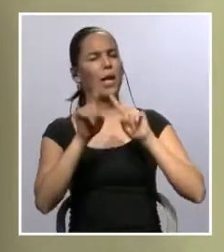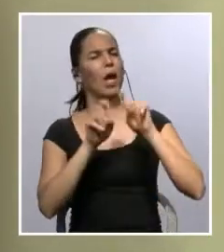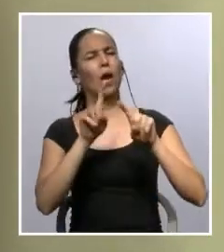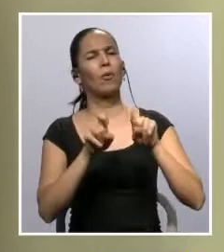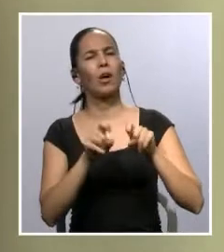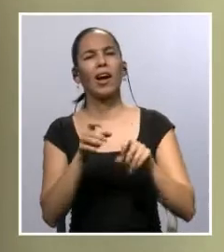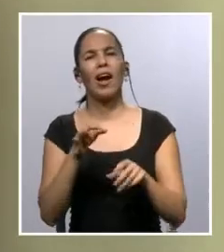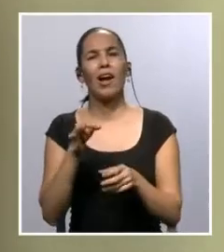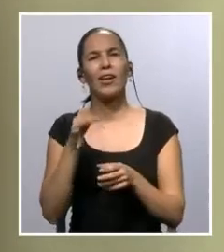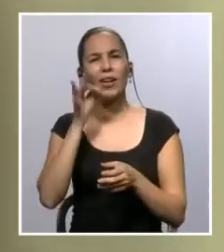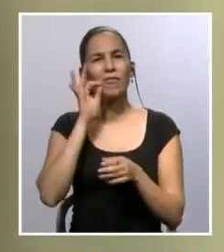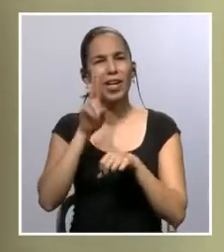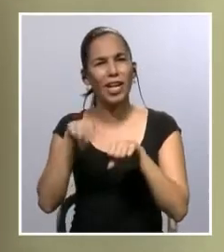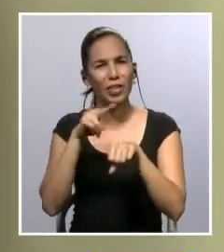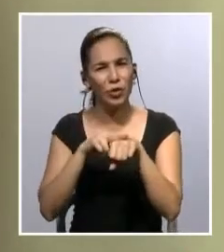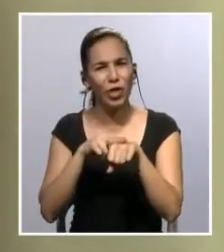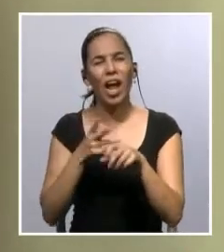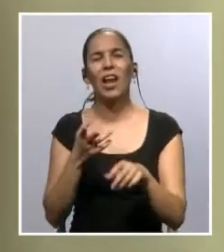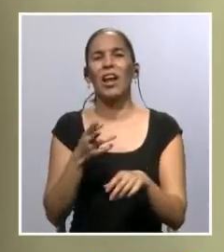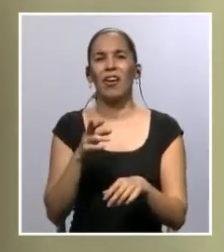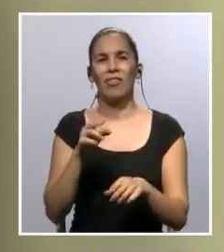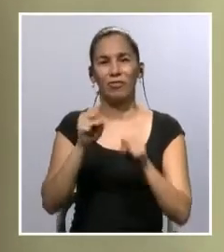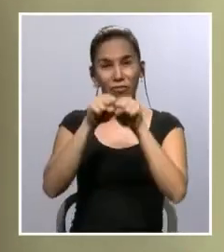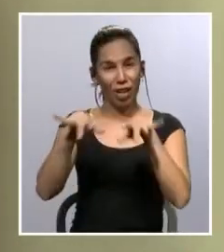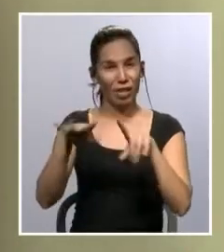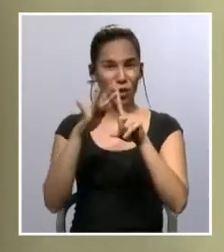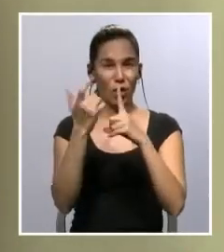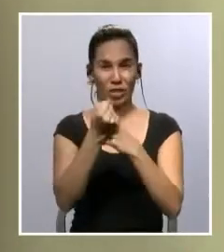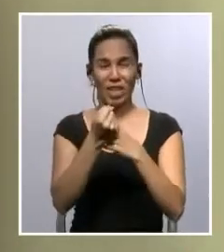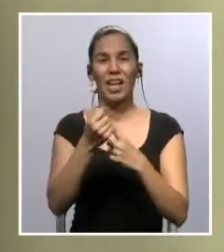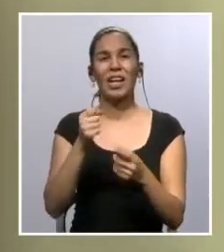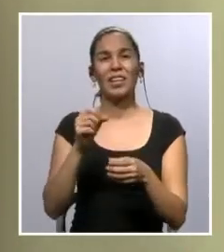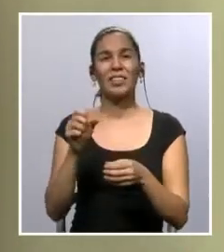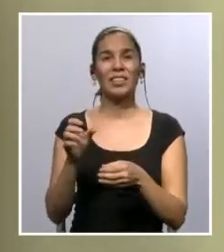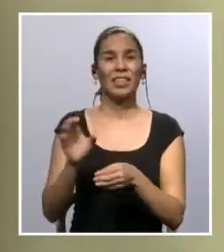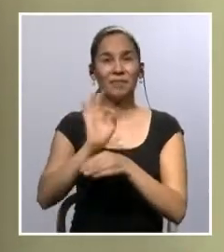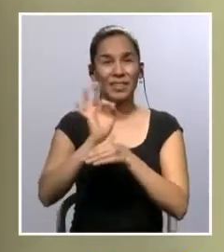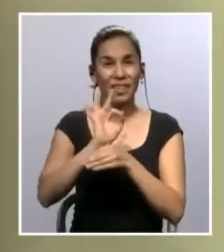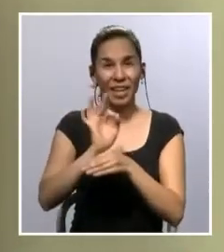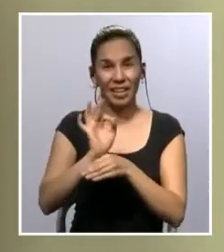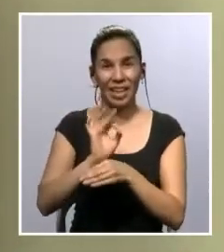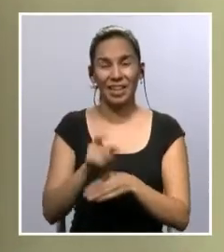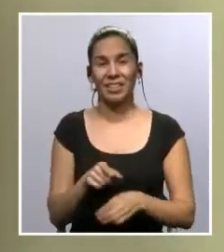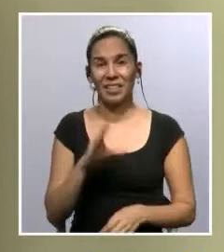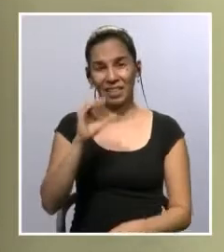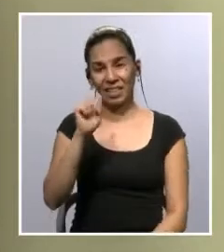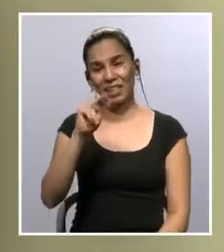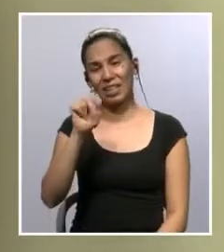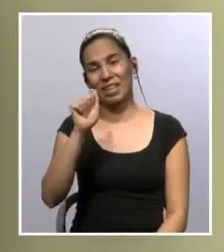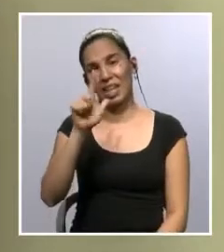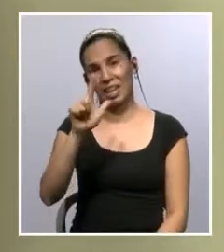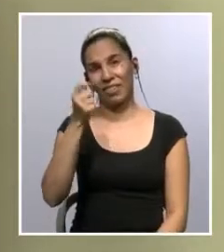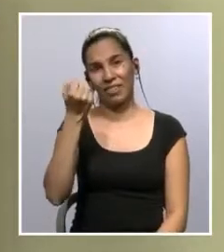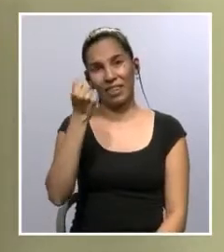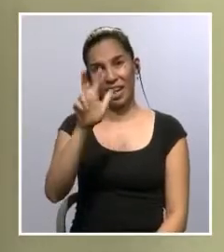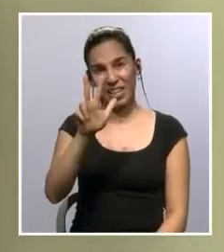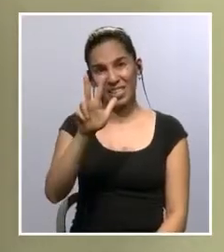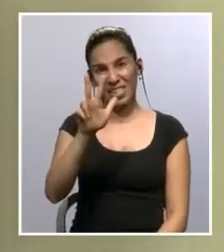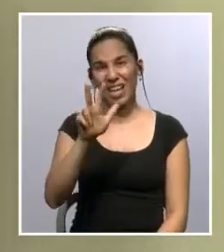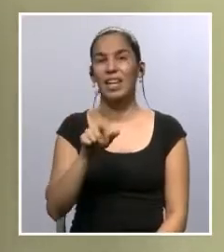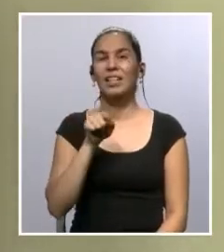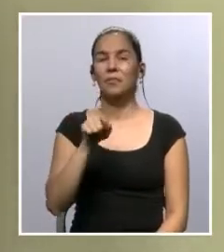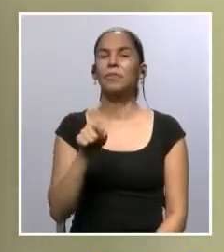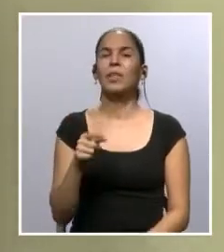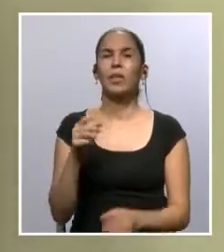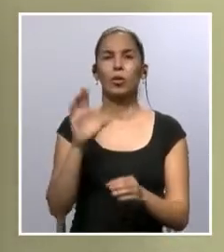Café Nacional, en las redes sociales, Canal 13, Costa Rica Televisión, para preguntar al profesor Rachid y que nos dejen sus comentarios